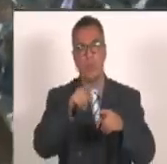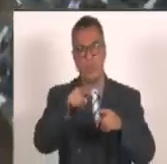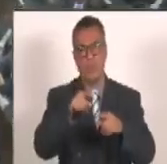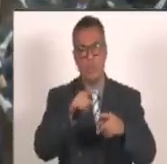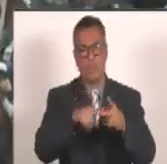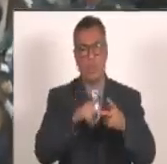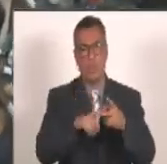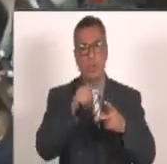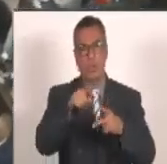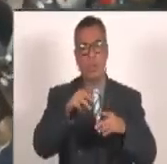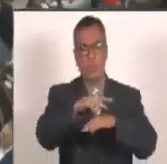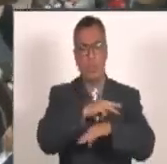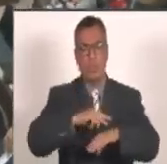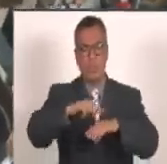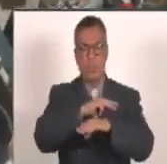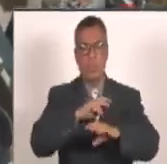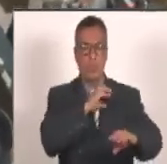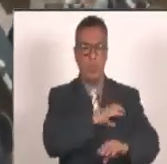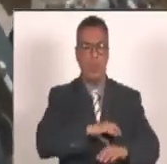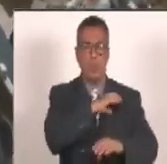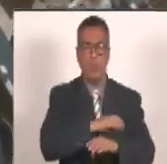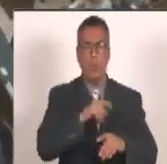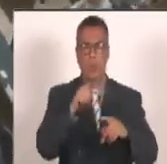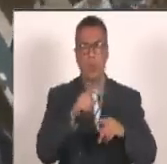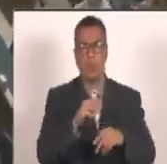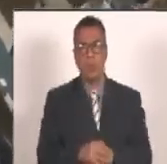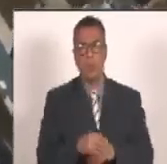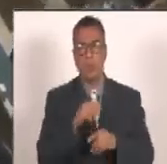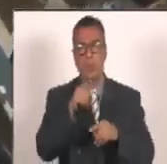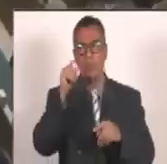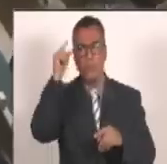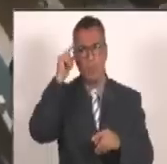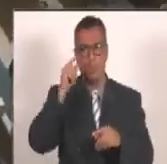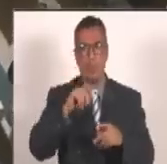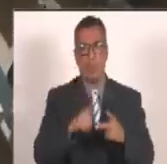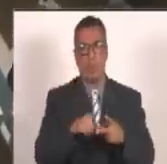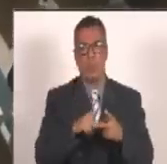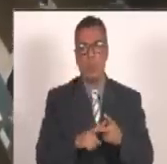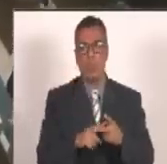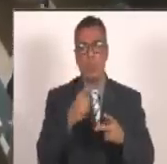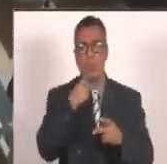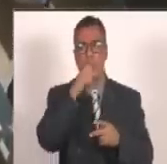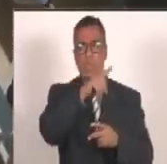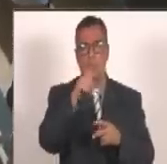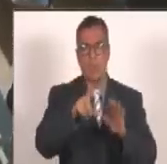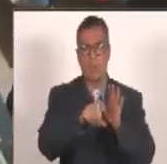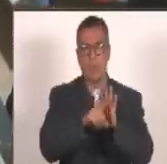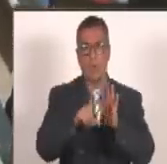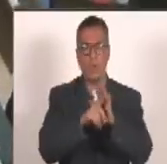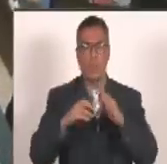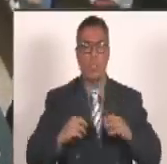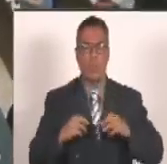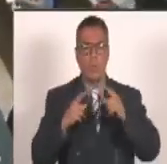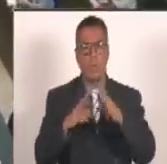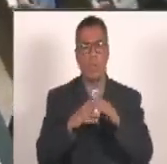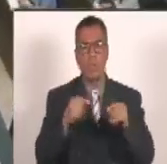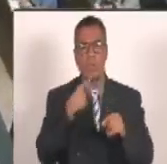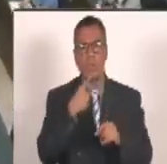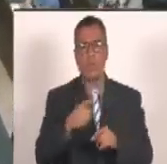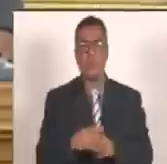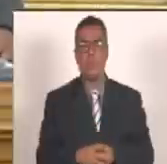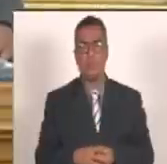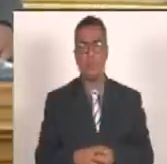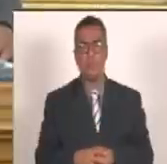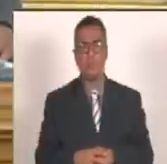entre este ente ministerial y la Comisión Legislativa, en mesas técnicas y consulta de leyes del sector salud. Es todo, ciudadano